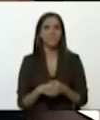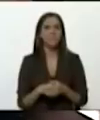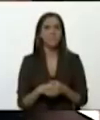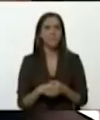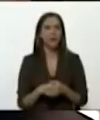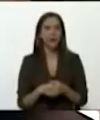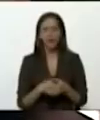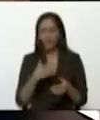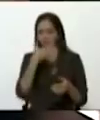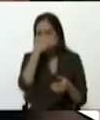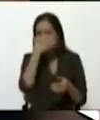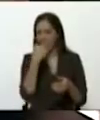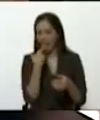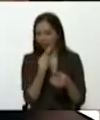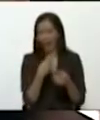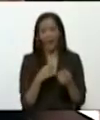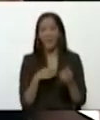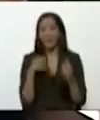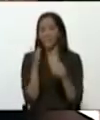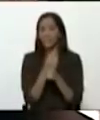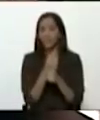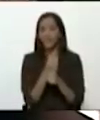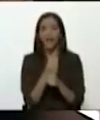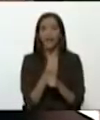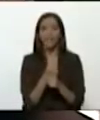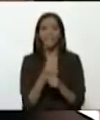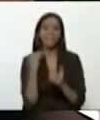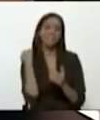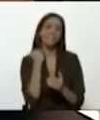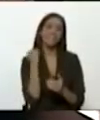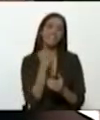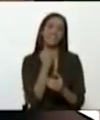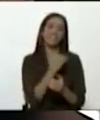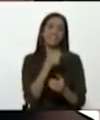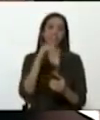Los paramilitares dijeron que iban a encontrar la cabeza de Bernal.